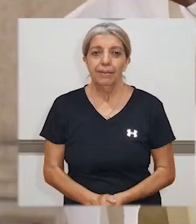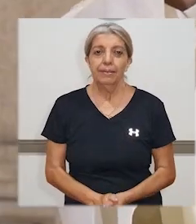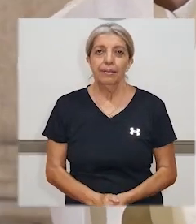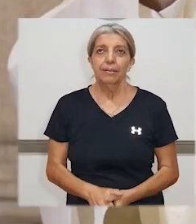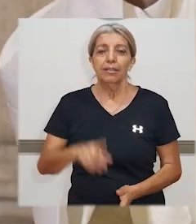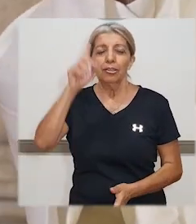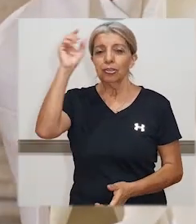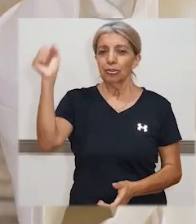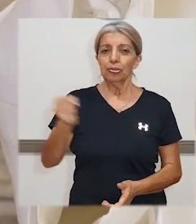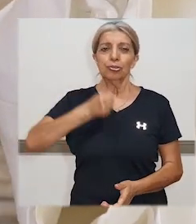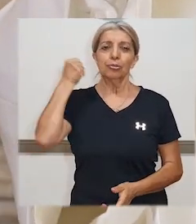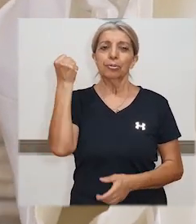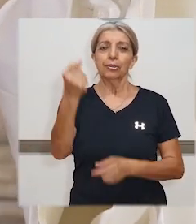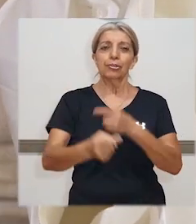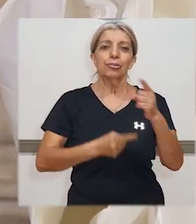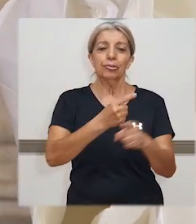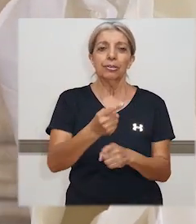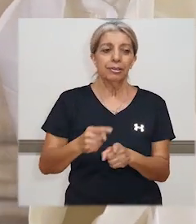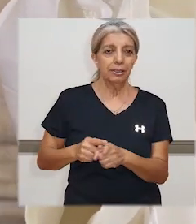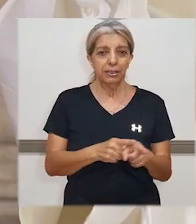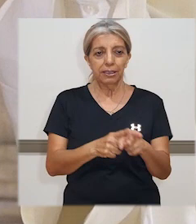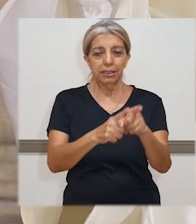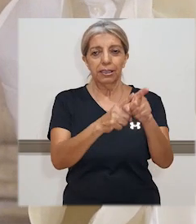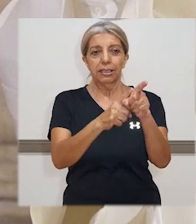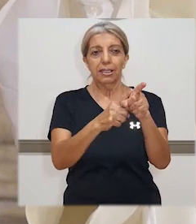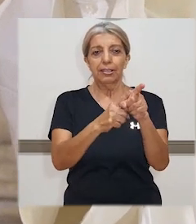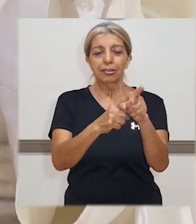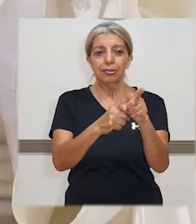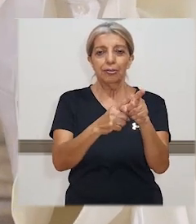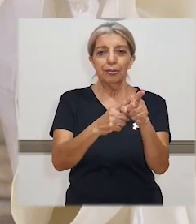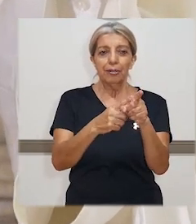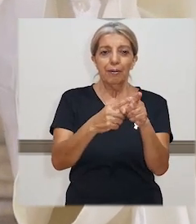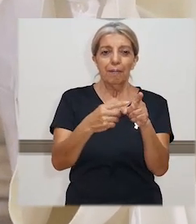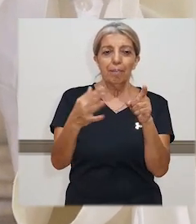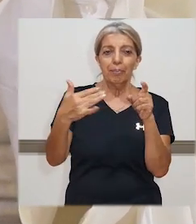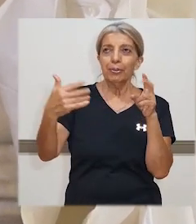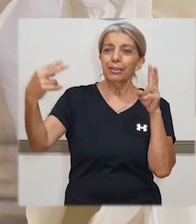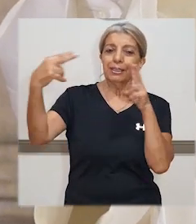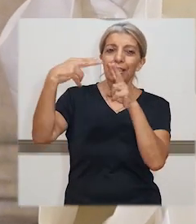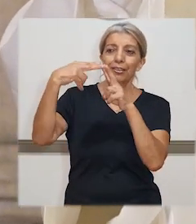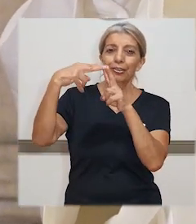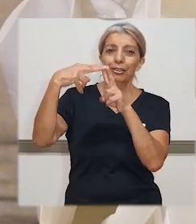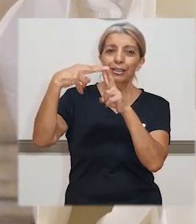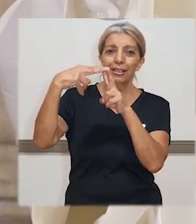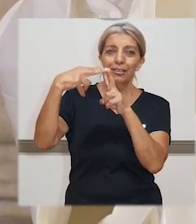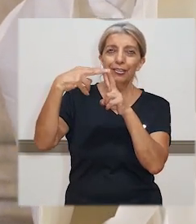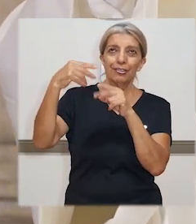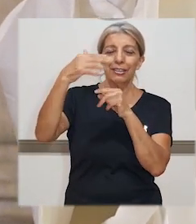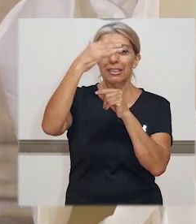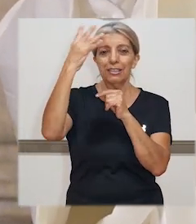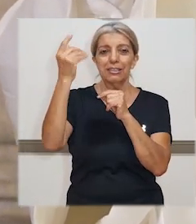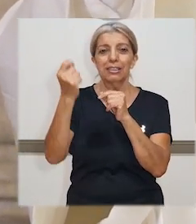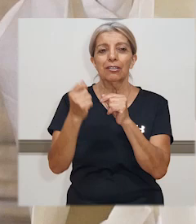Dios Todopoderoso y Eterno, condúcenos hacia los gozos celestiales para que tu rebaño, a pesar de